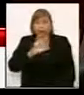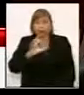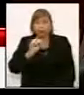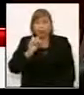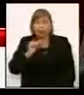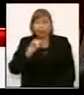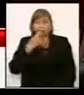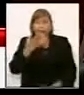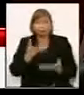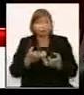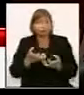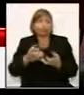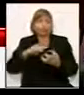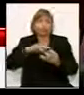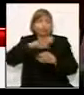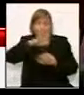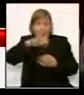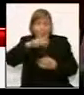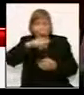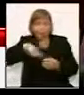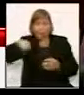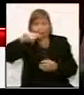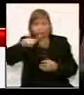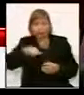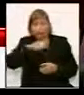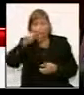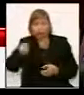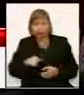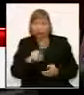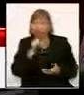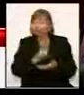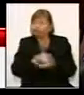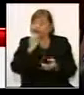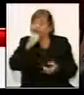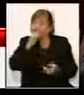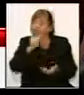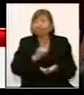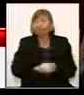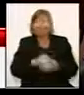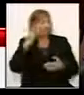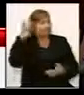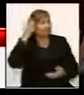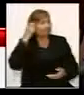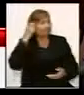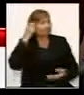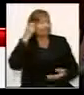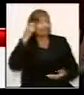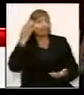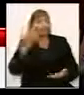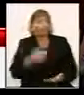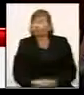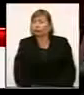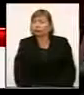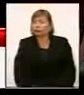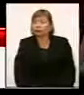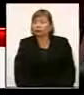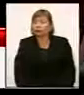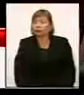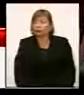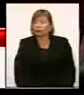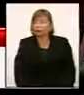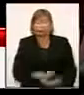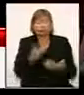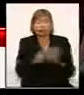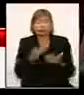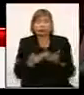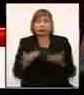que se ejecute el trébol. Si bien es cierto, ya han explicado de forma técnica, política, todas las incidencias